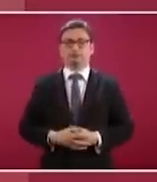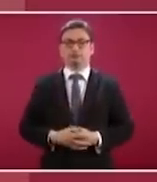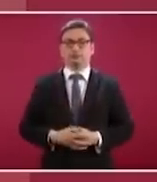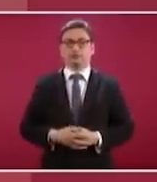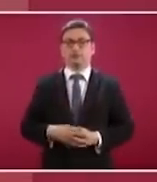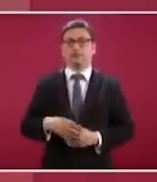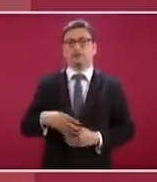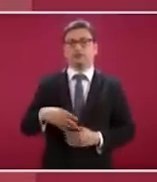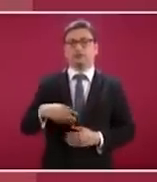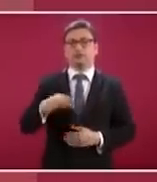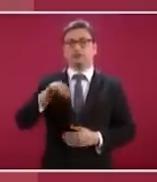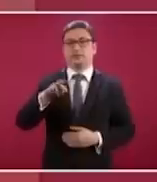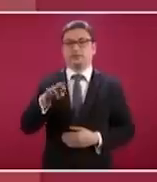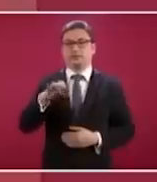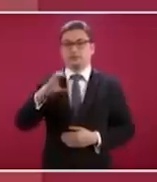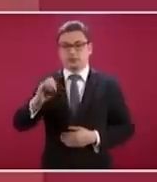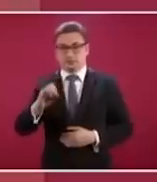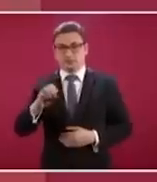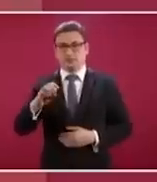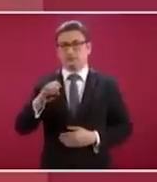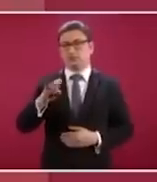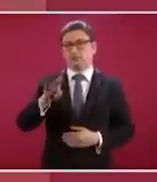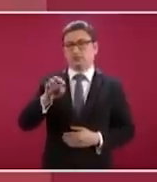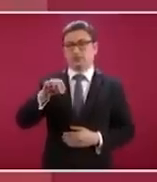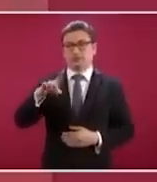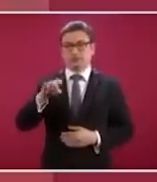el maestro Bernardo Batis.